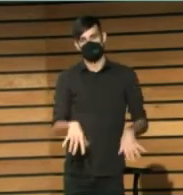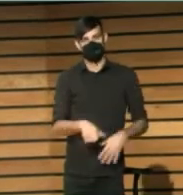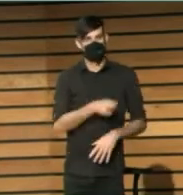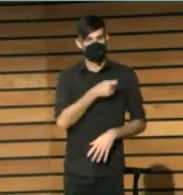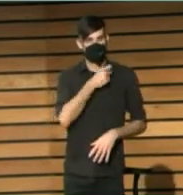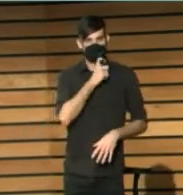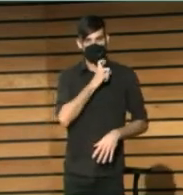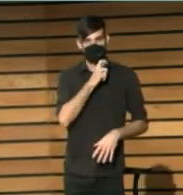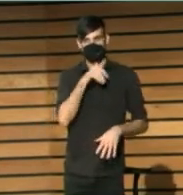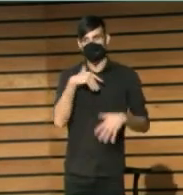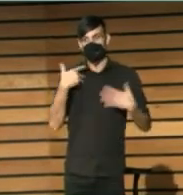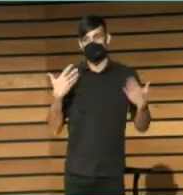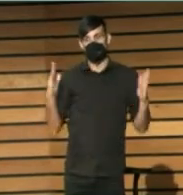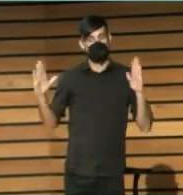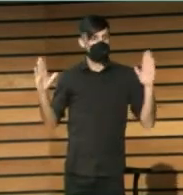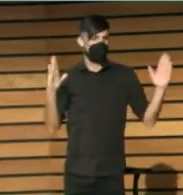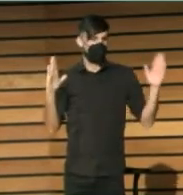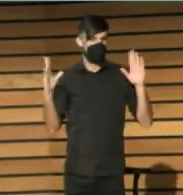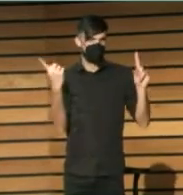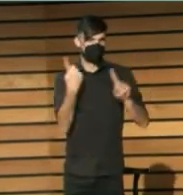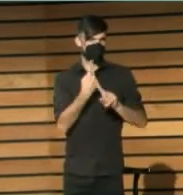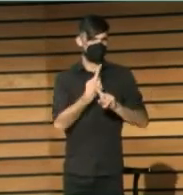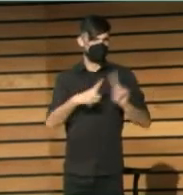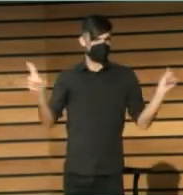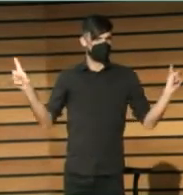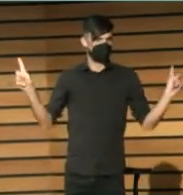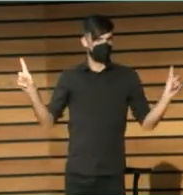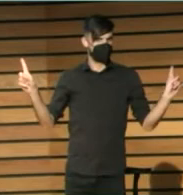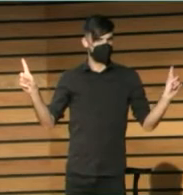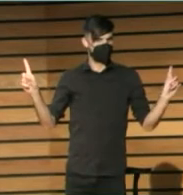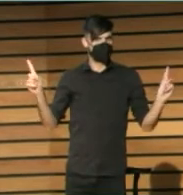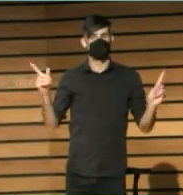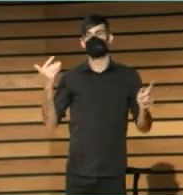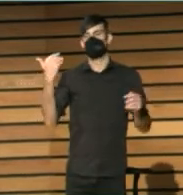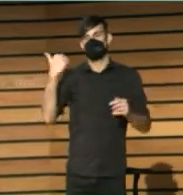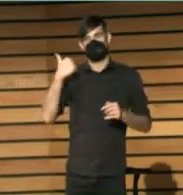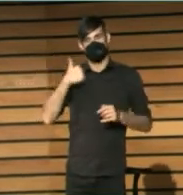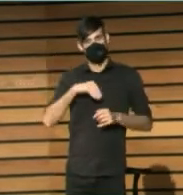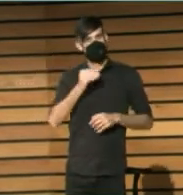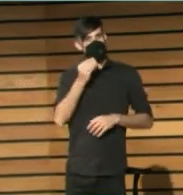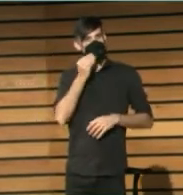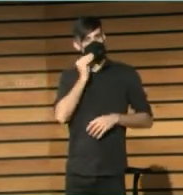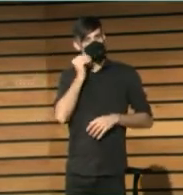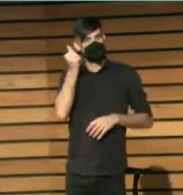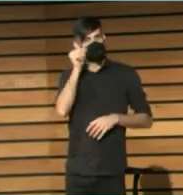Vivimos en otro tiempo, evidentemente. Ya mi nieto